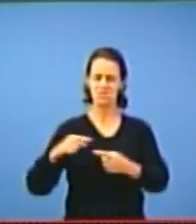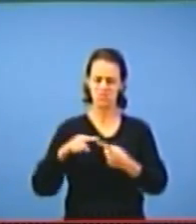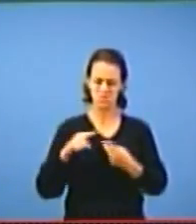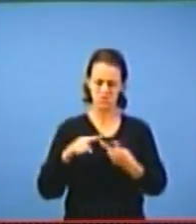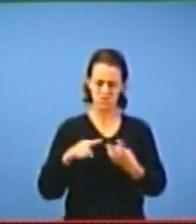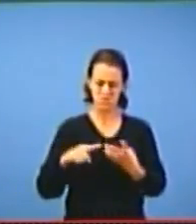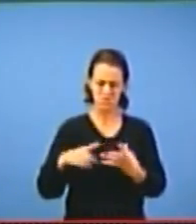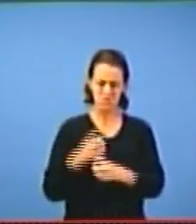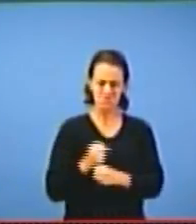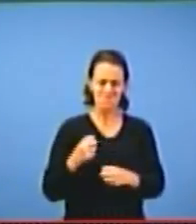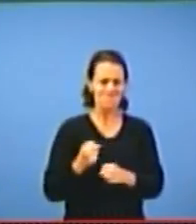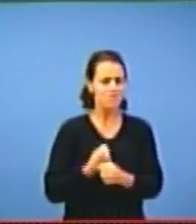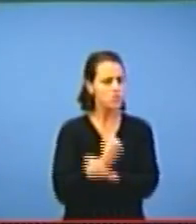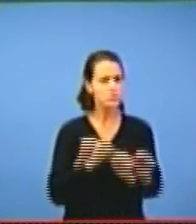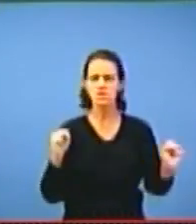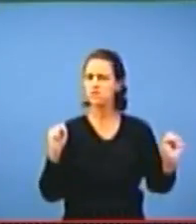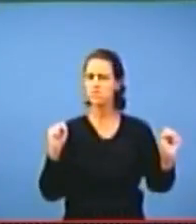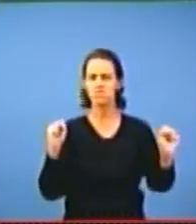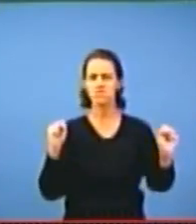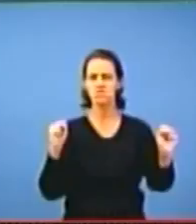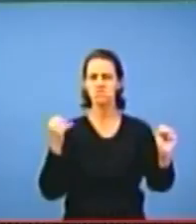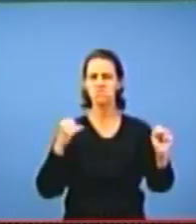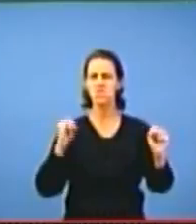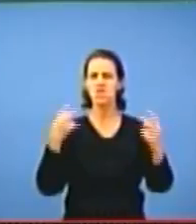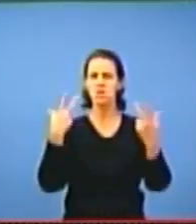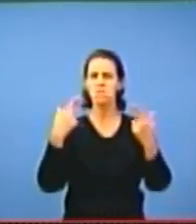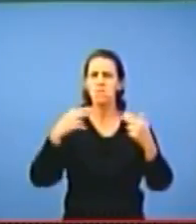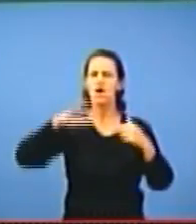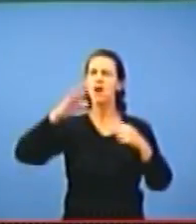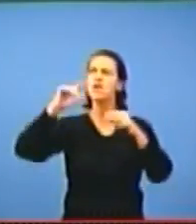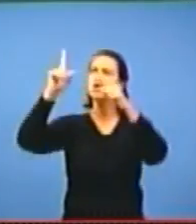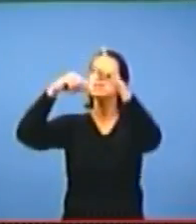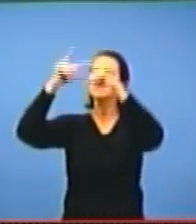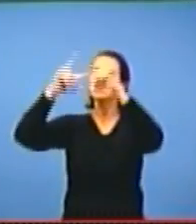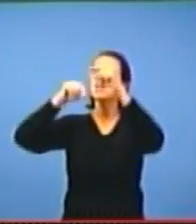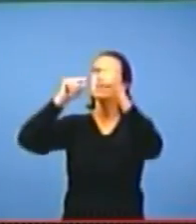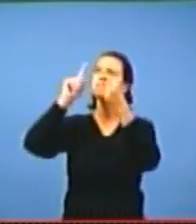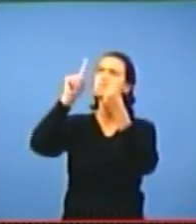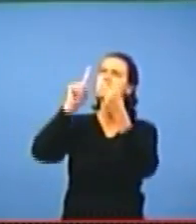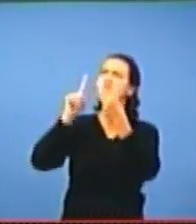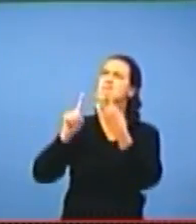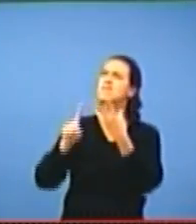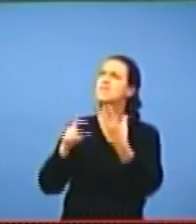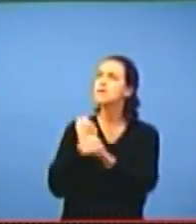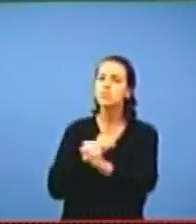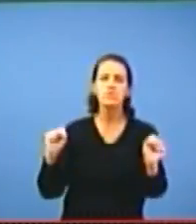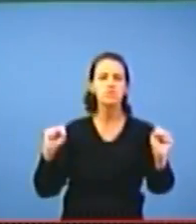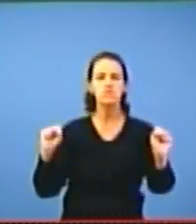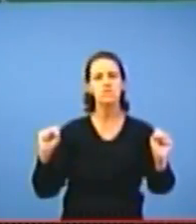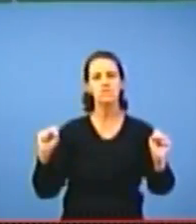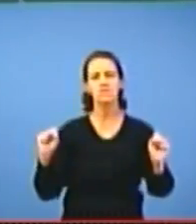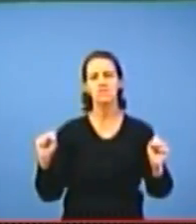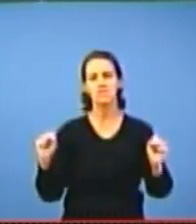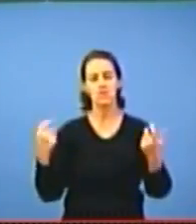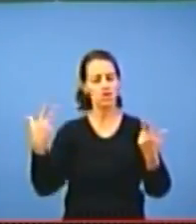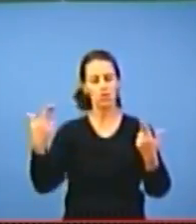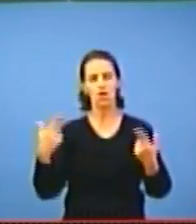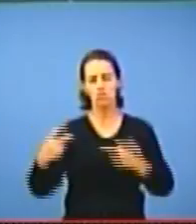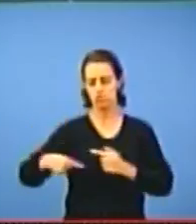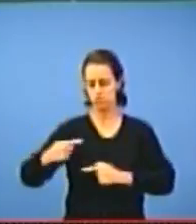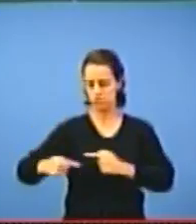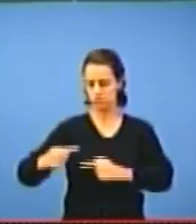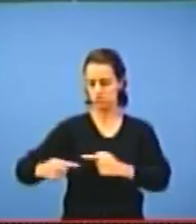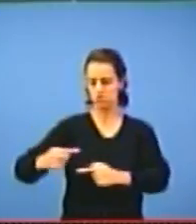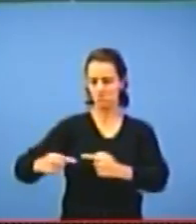pudiese contar las estrellas, él iba a contar su descendencia. Entonces el Señor, a través de este anuncio, él le dio